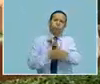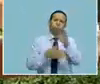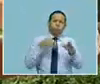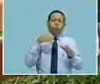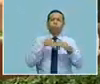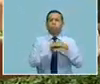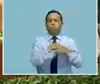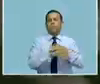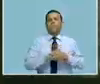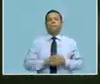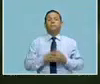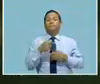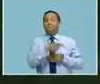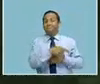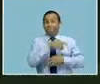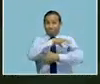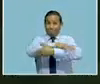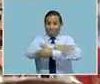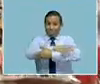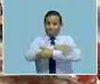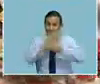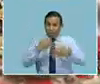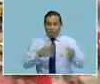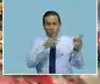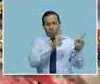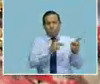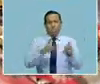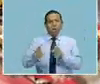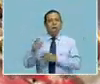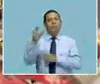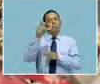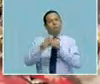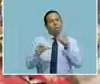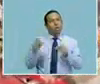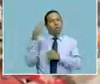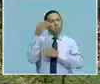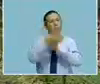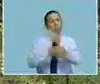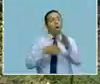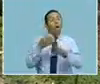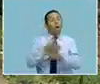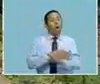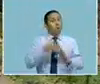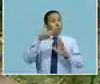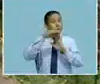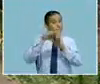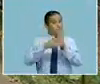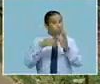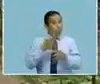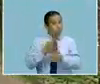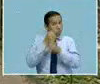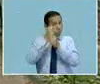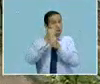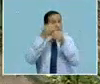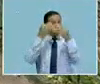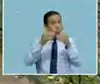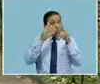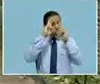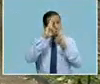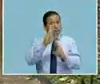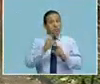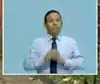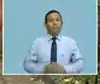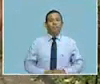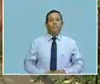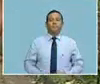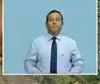Simón Bolívar tiene preparado para recibir visitantes, cumpliendo todas las medidas de bioseguridad.